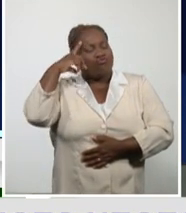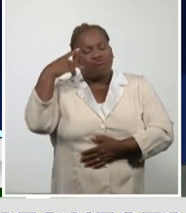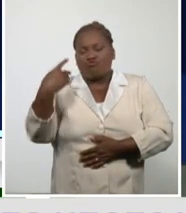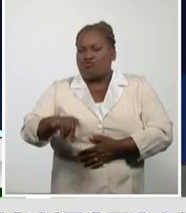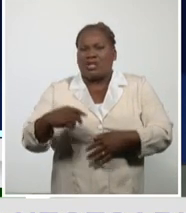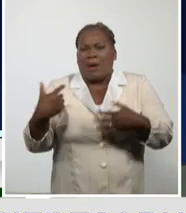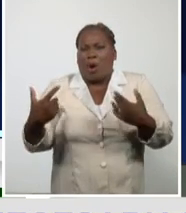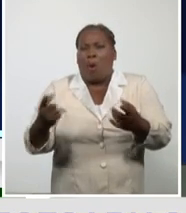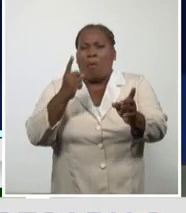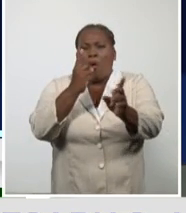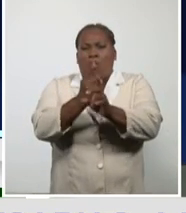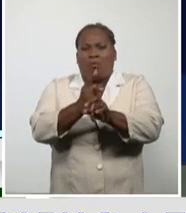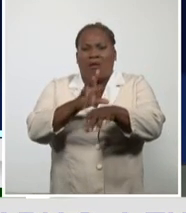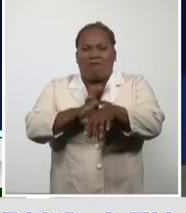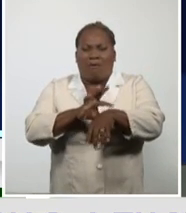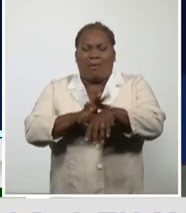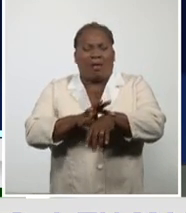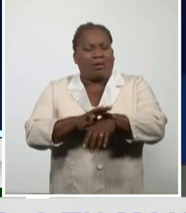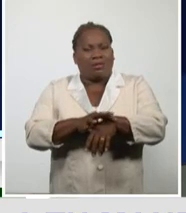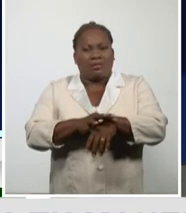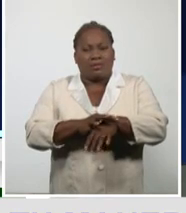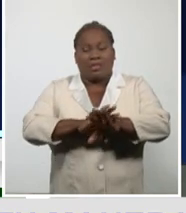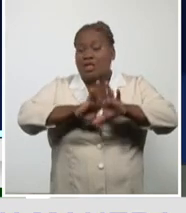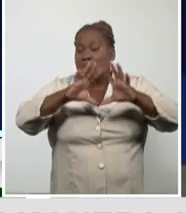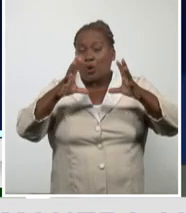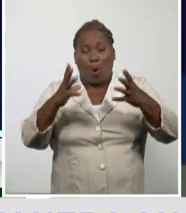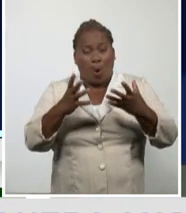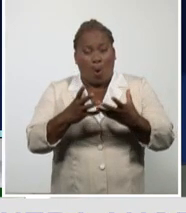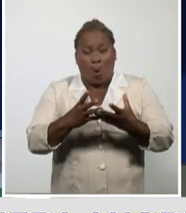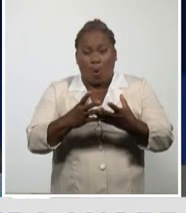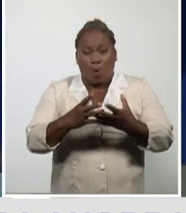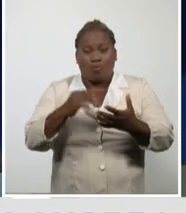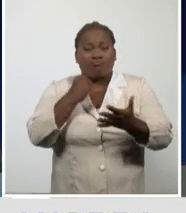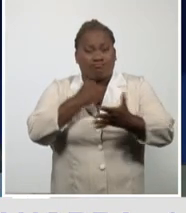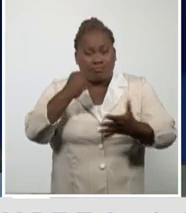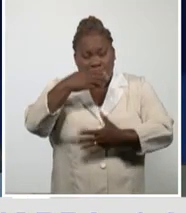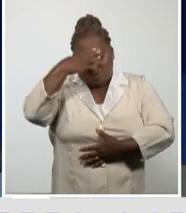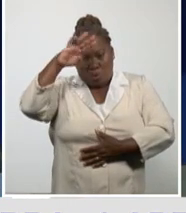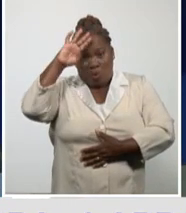infección, y de todos los confirmados en el país, en el